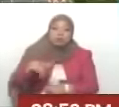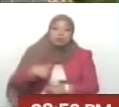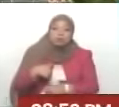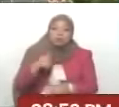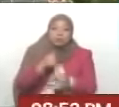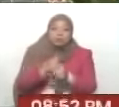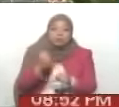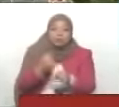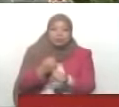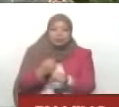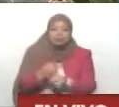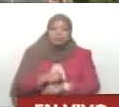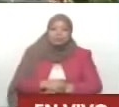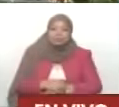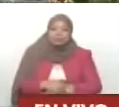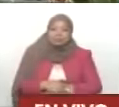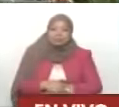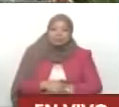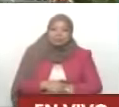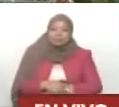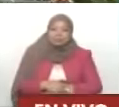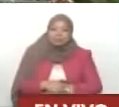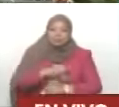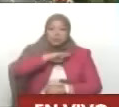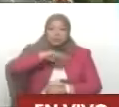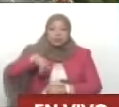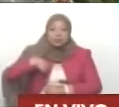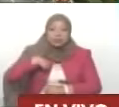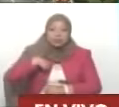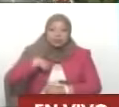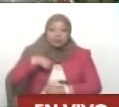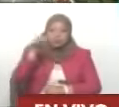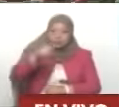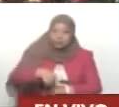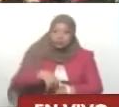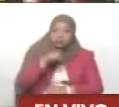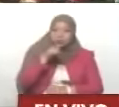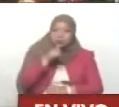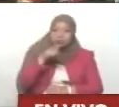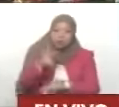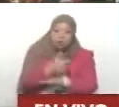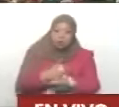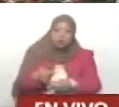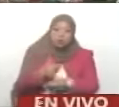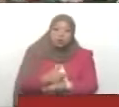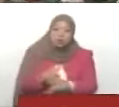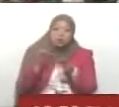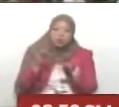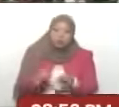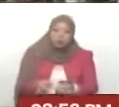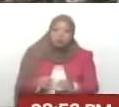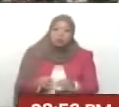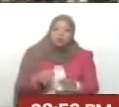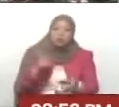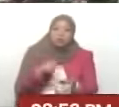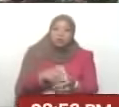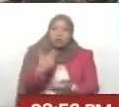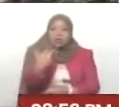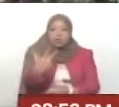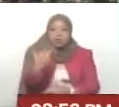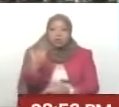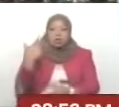que se lo voy a decir. Nosotros allí, el gobernador nos habilitó